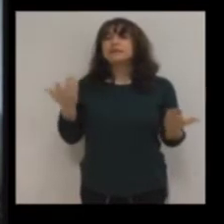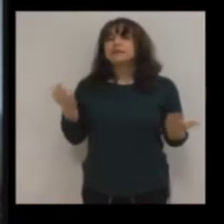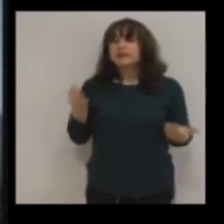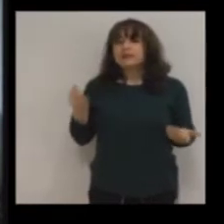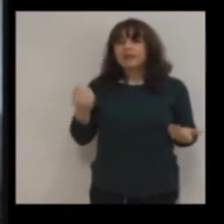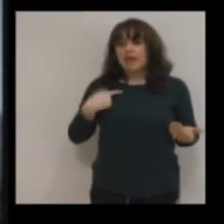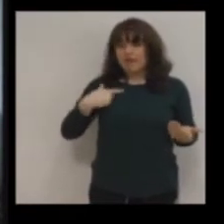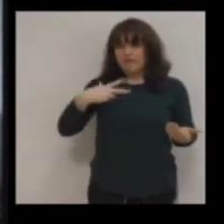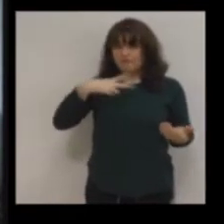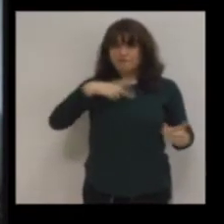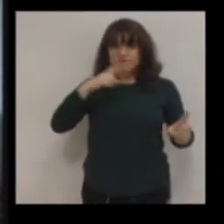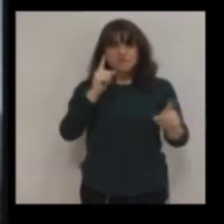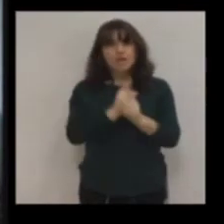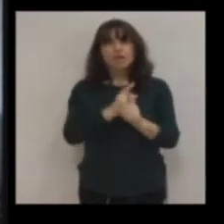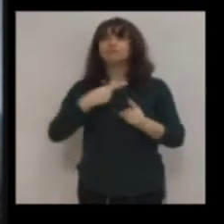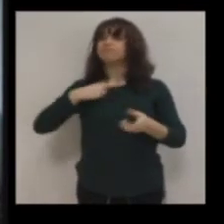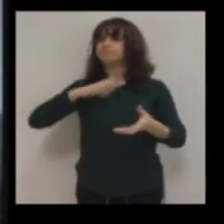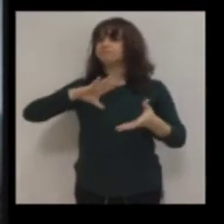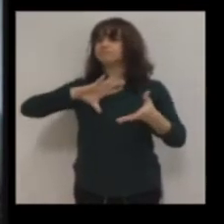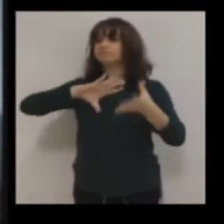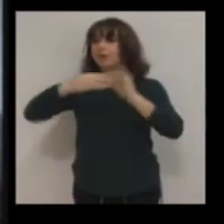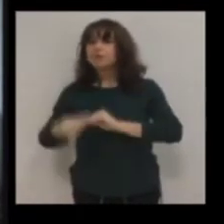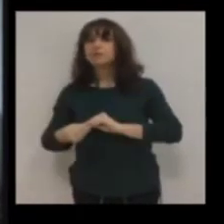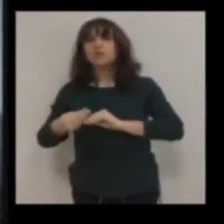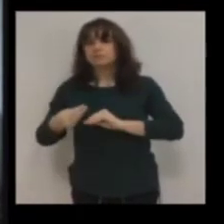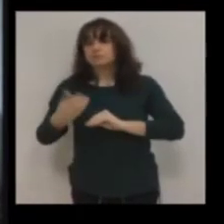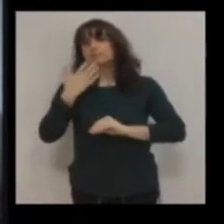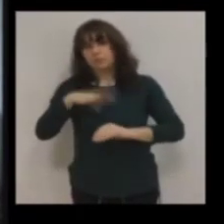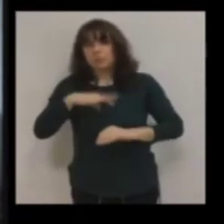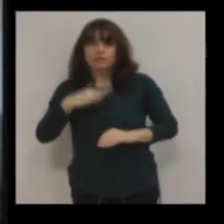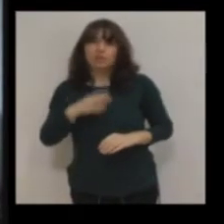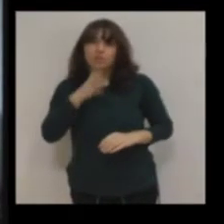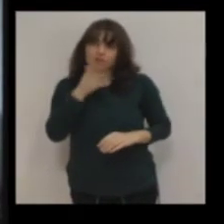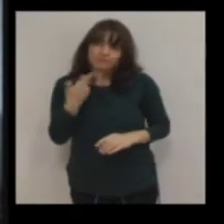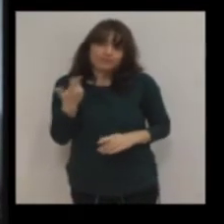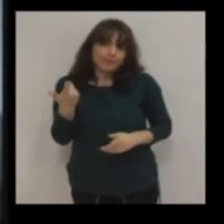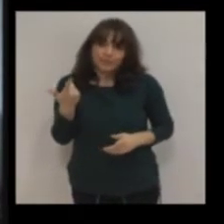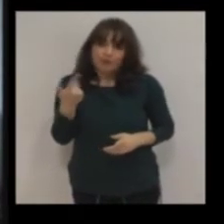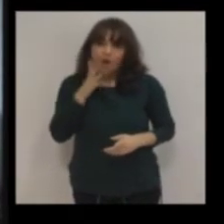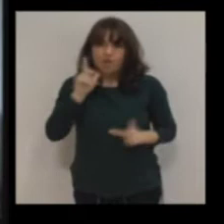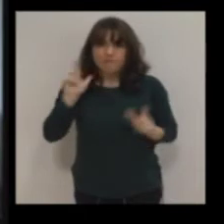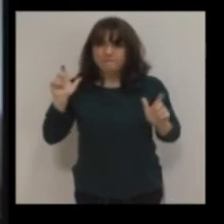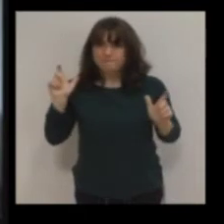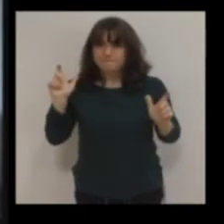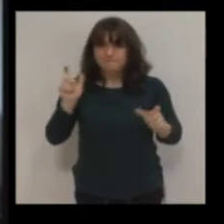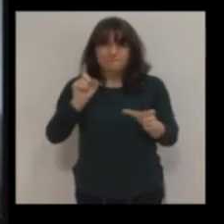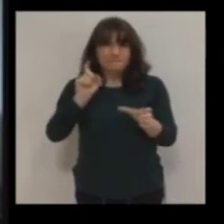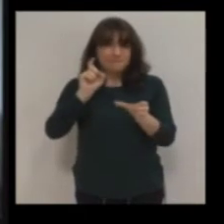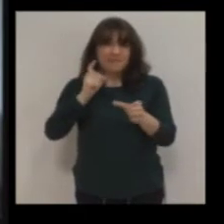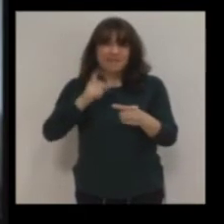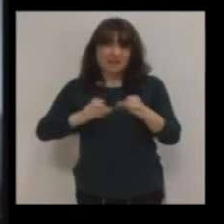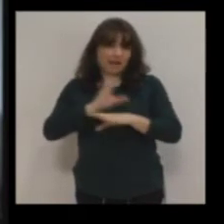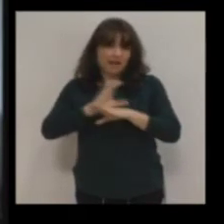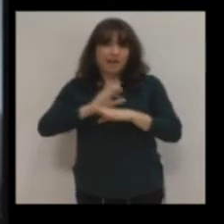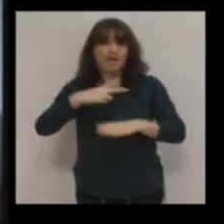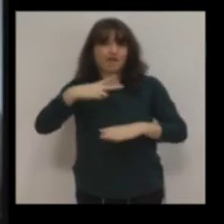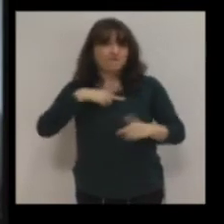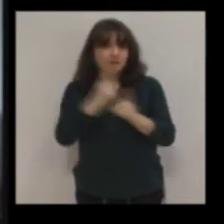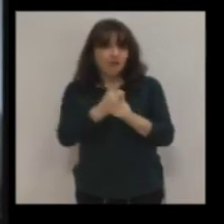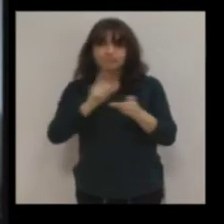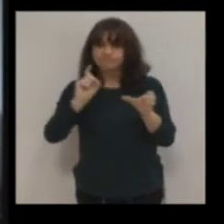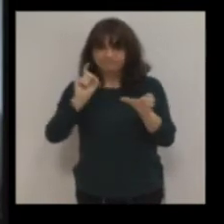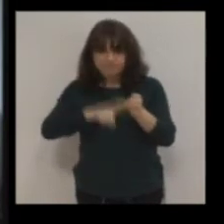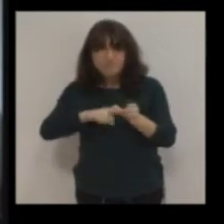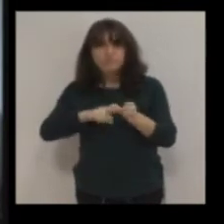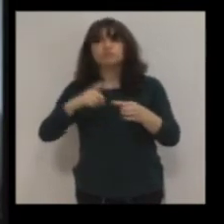se adapta en la medida de sus posibilidades, porque somos muchísimos menos los miembros de la carrera fiscal, para dar servicio a